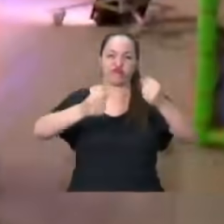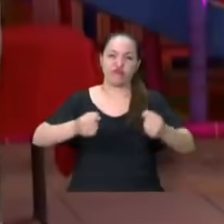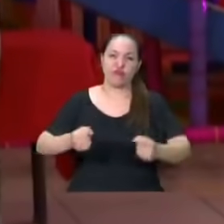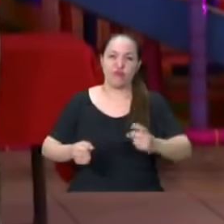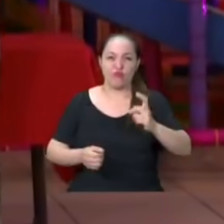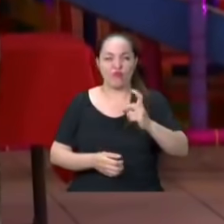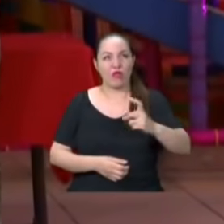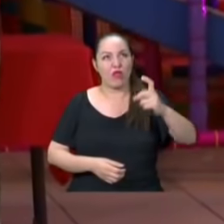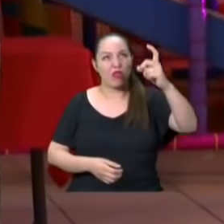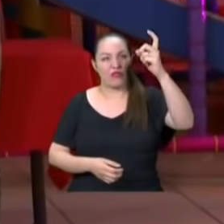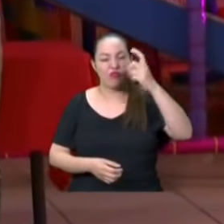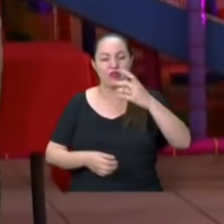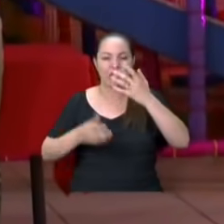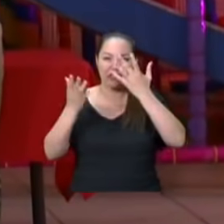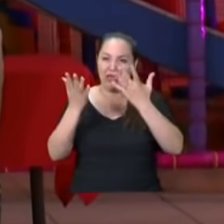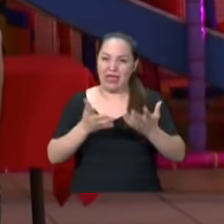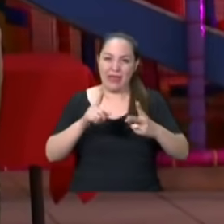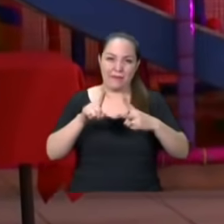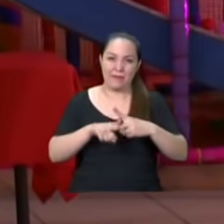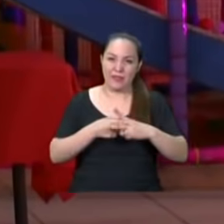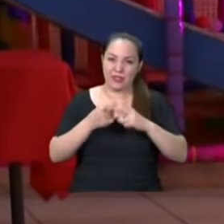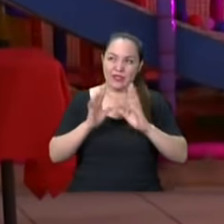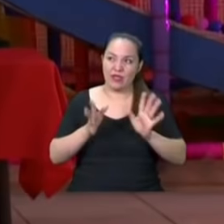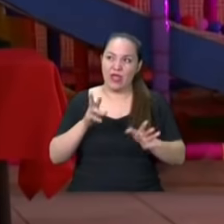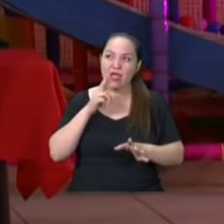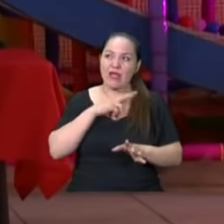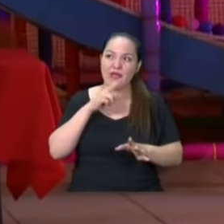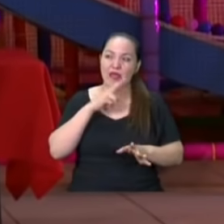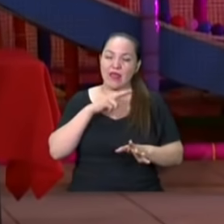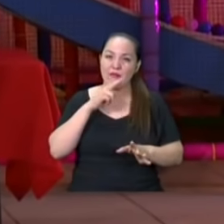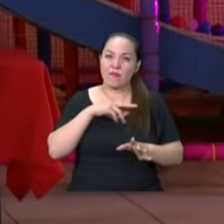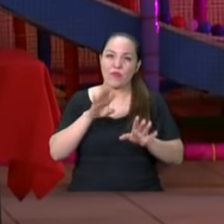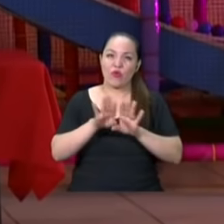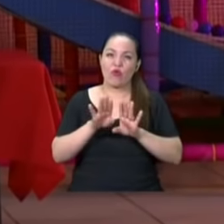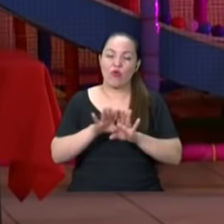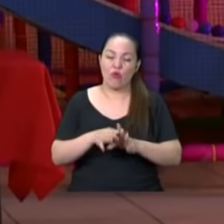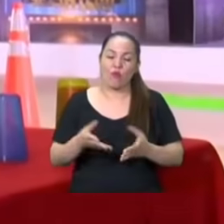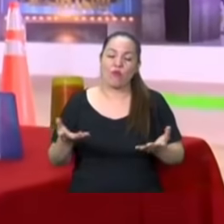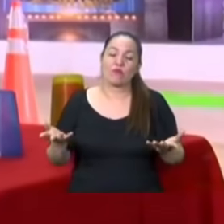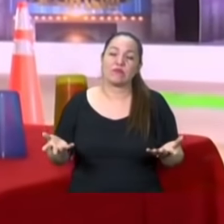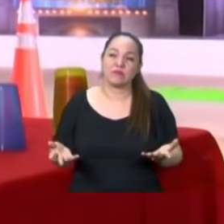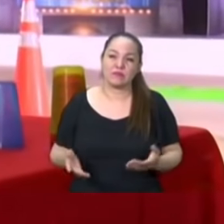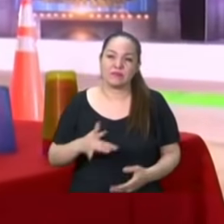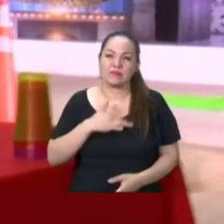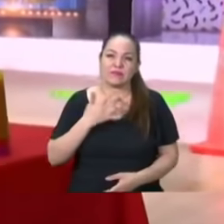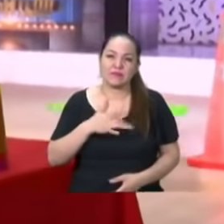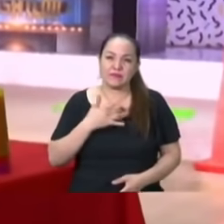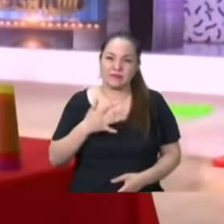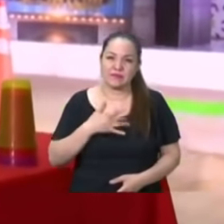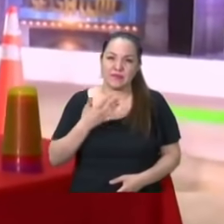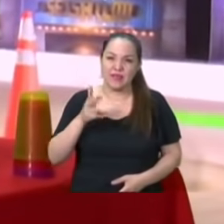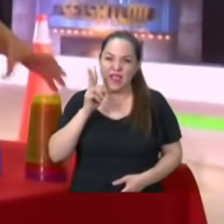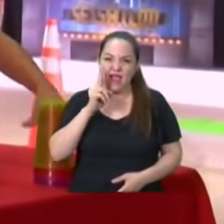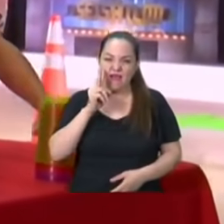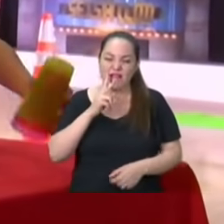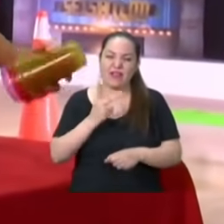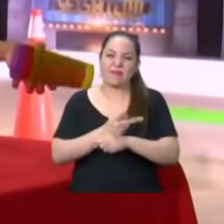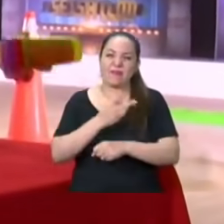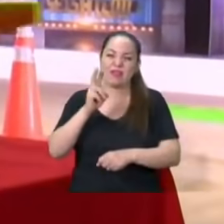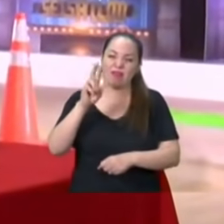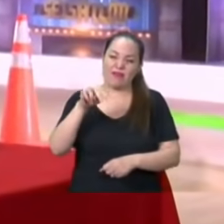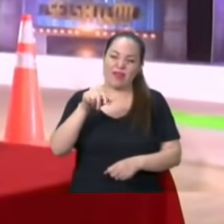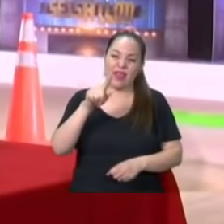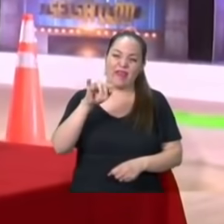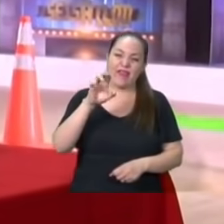llegando rápidamente. Aquí está Natalie, ahora está Nabila. También vamos a ver qué es lo que sucede esta noche. Mi querido